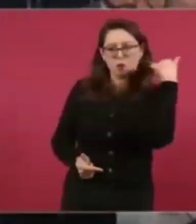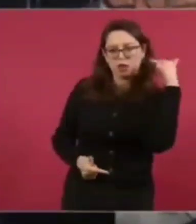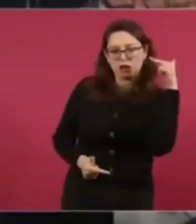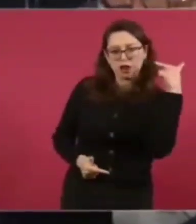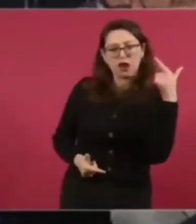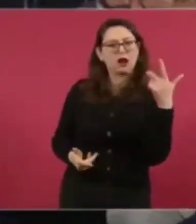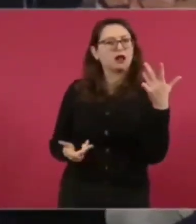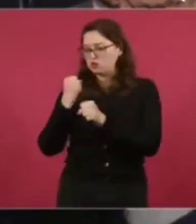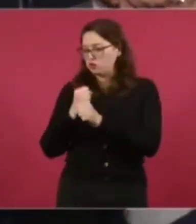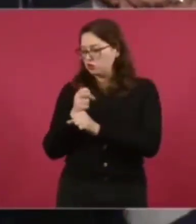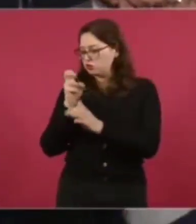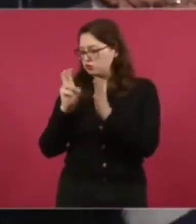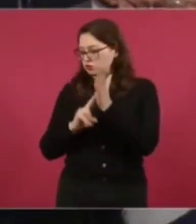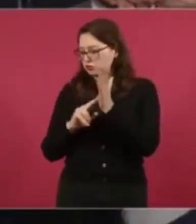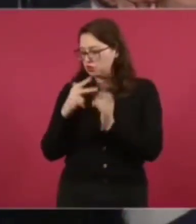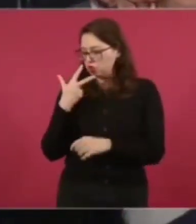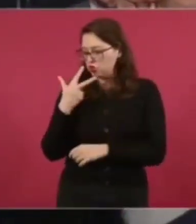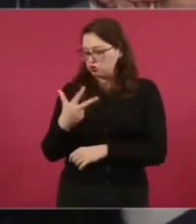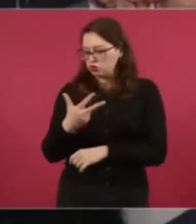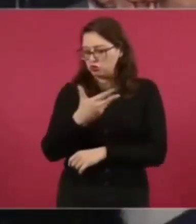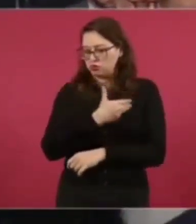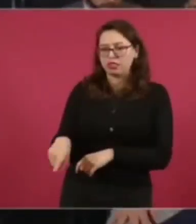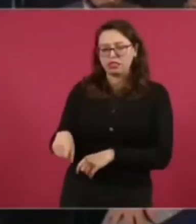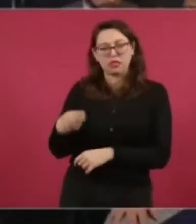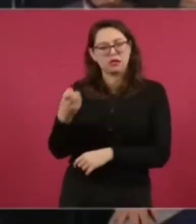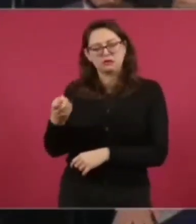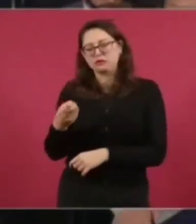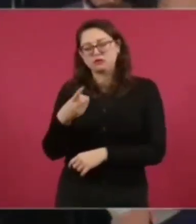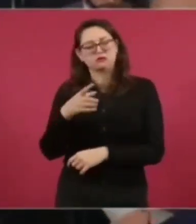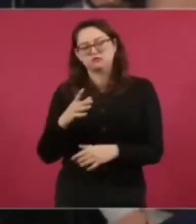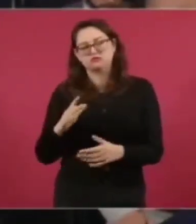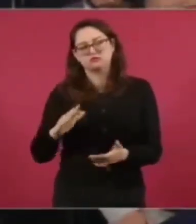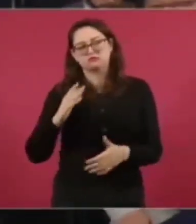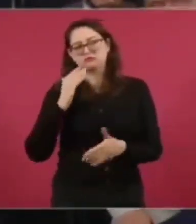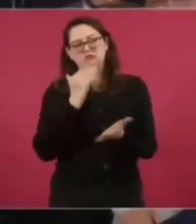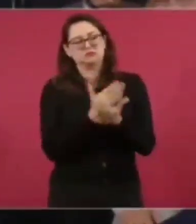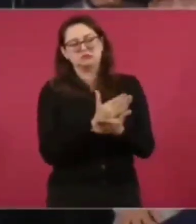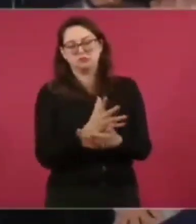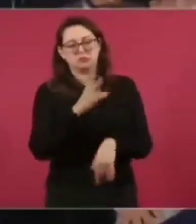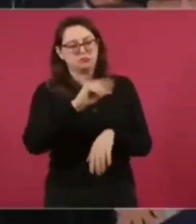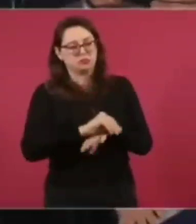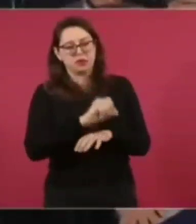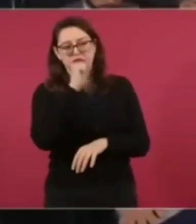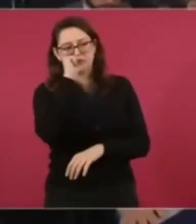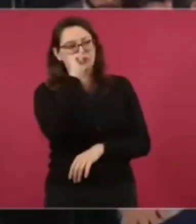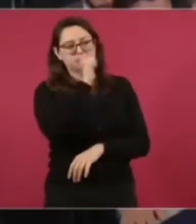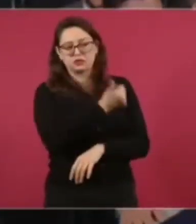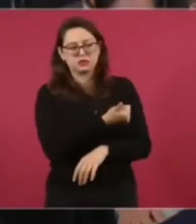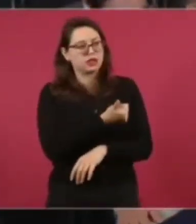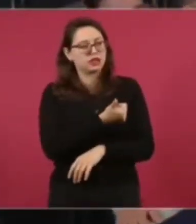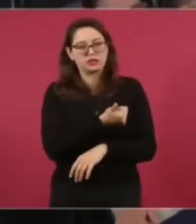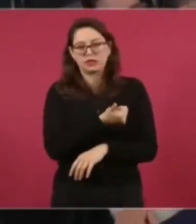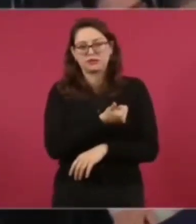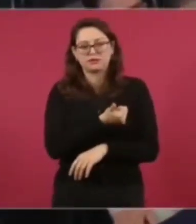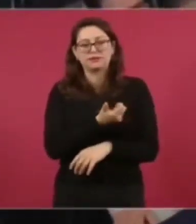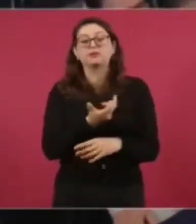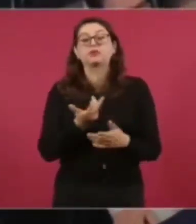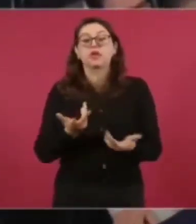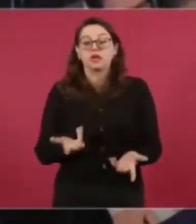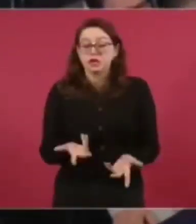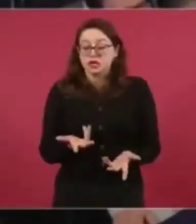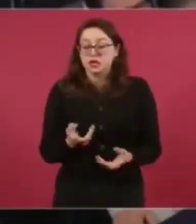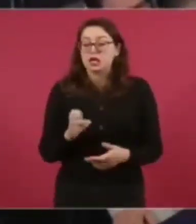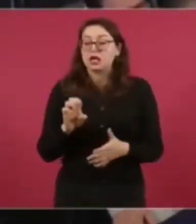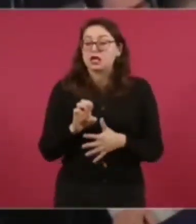fue presidente Felipe Calderón Hinojosa, porque hay una demanda de Abengoa. La concesión se la dieron a